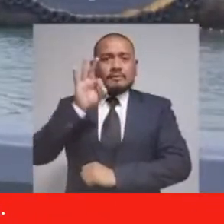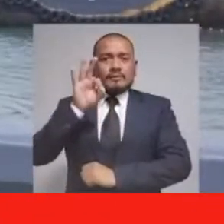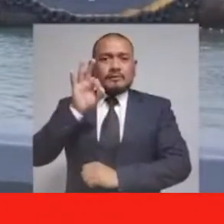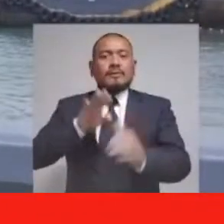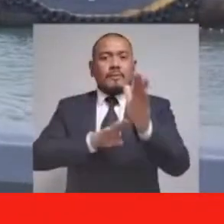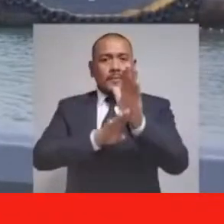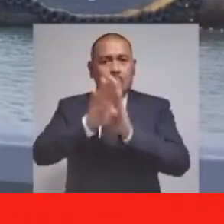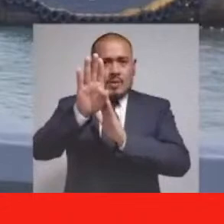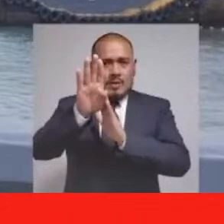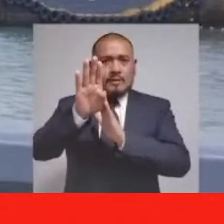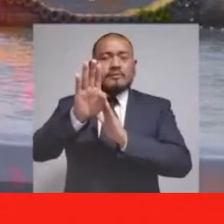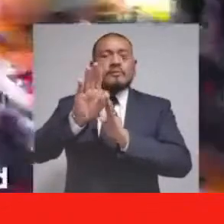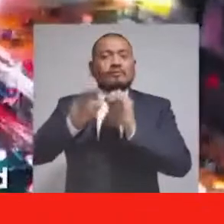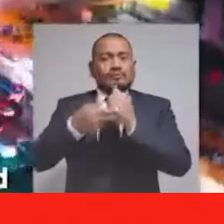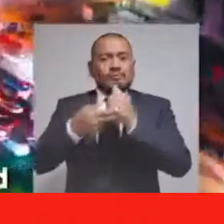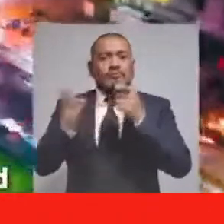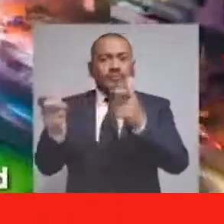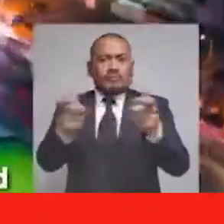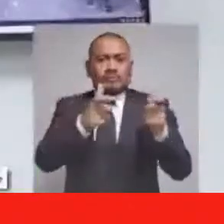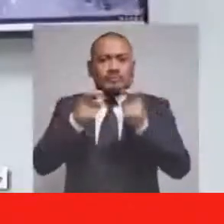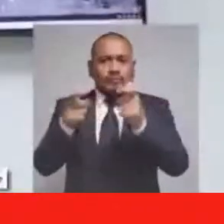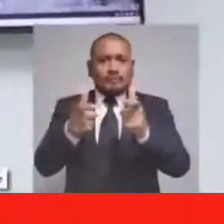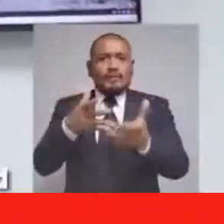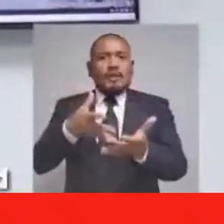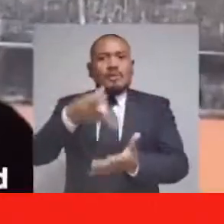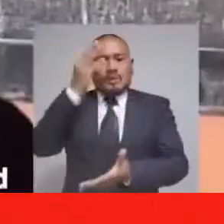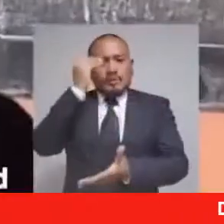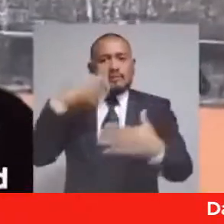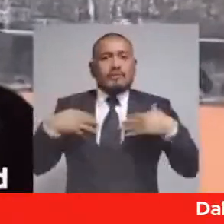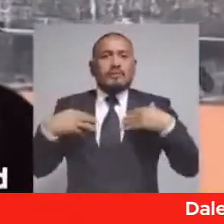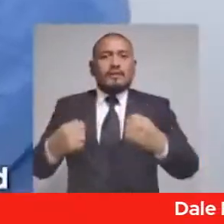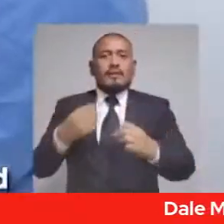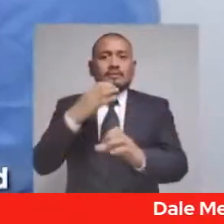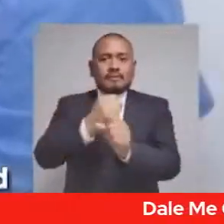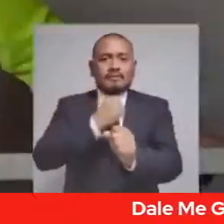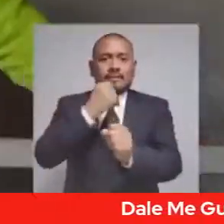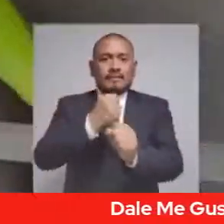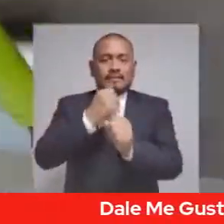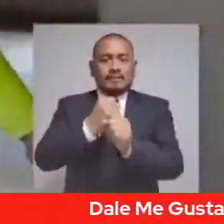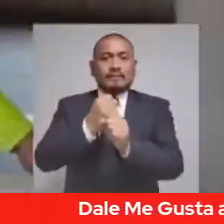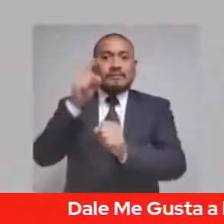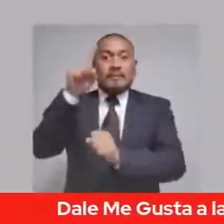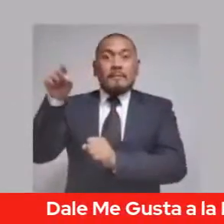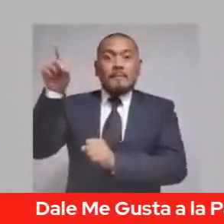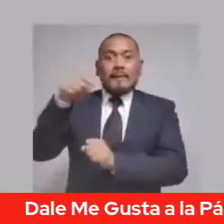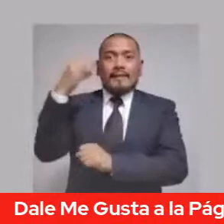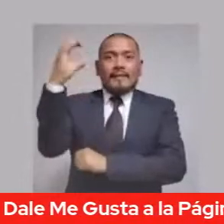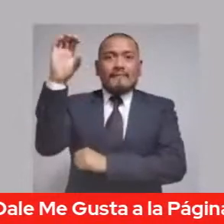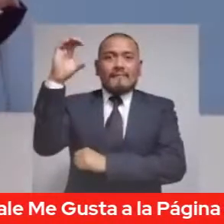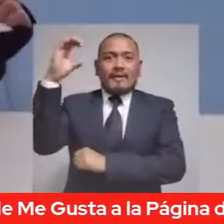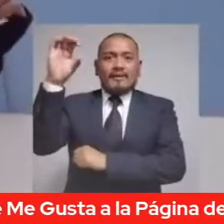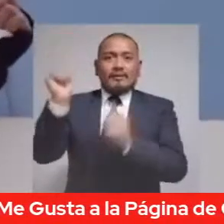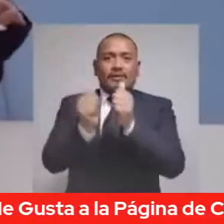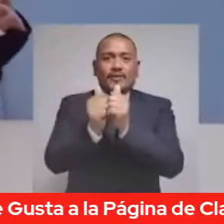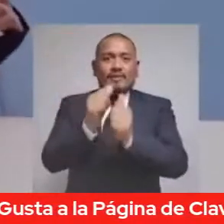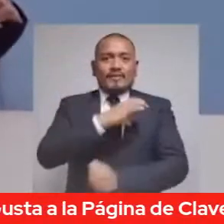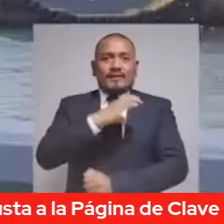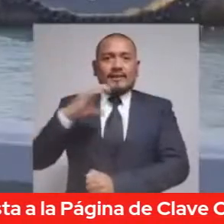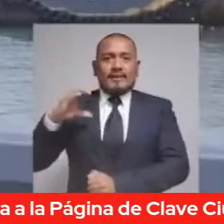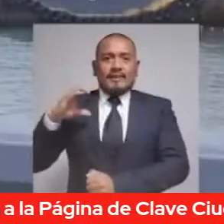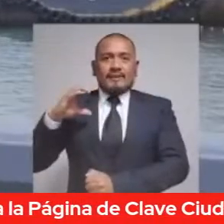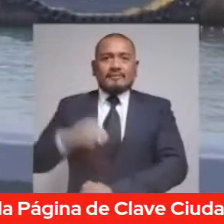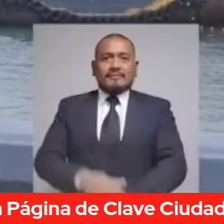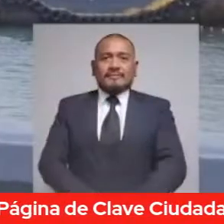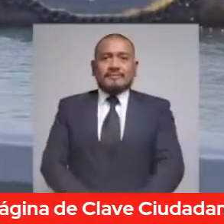octubre, escojamos el progreso, la seguridad, la educación, la salud y el empleo, marcando el faro